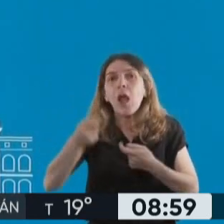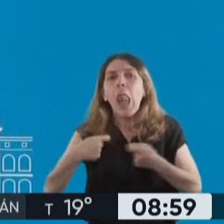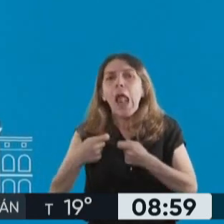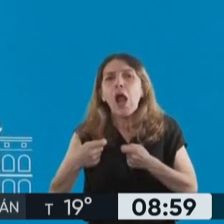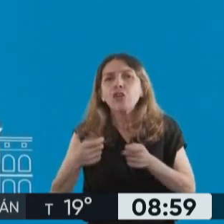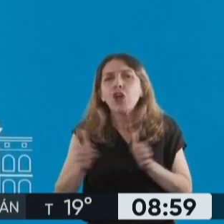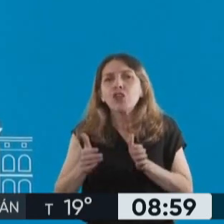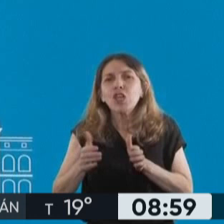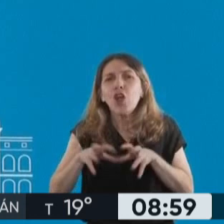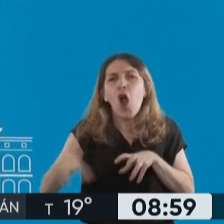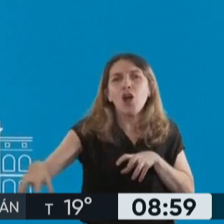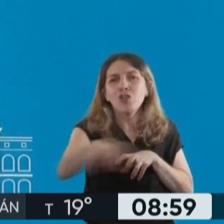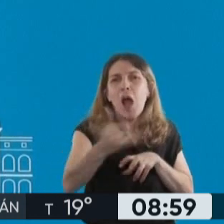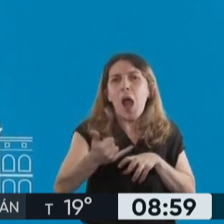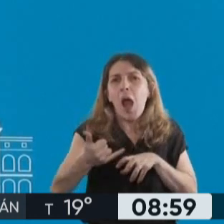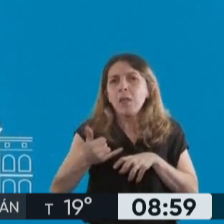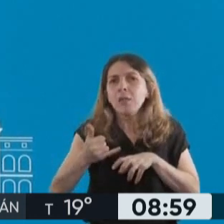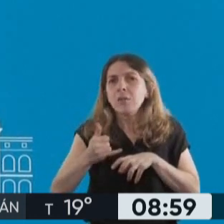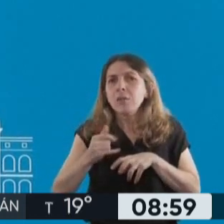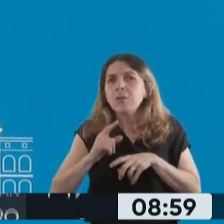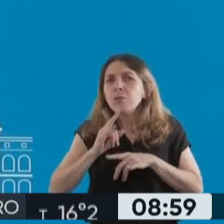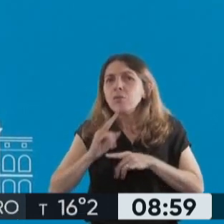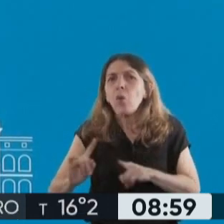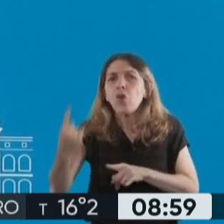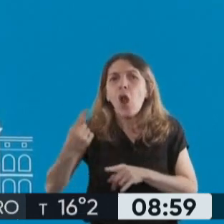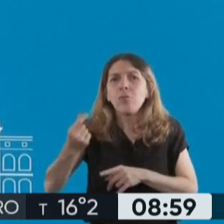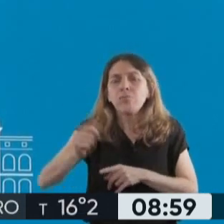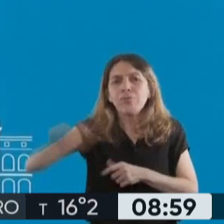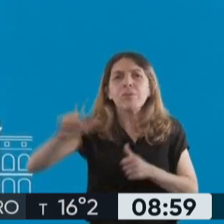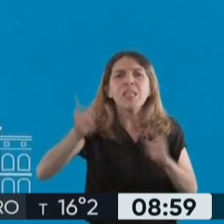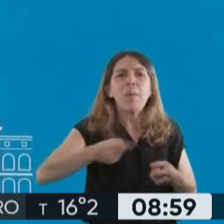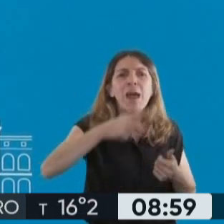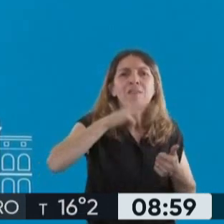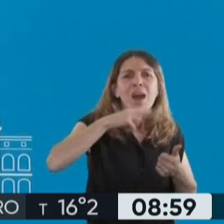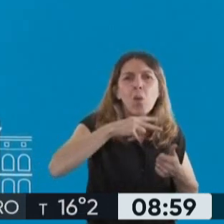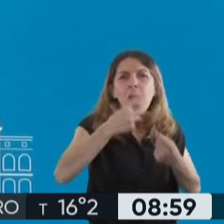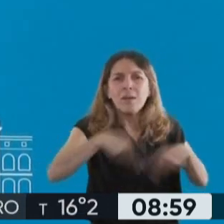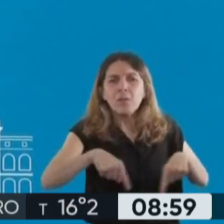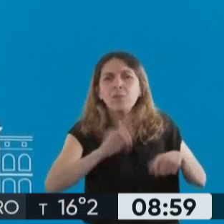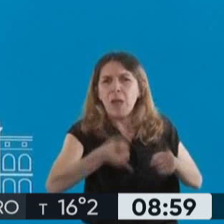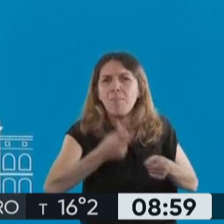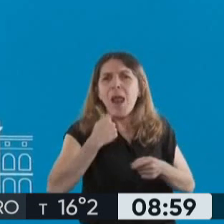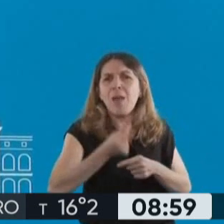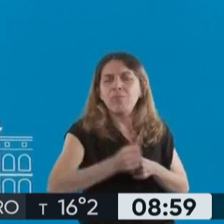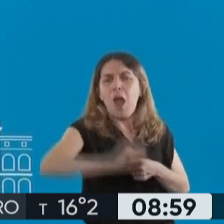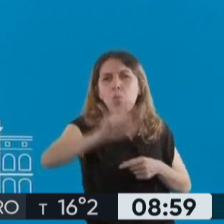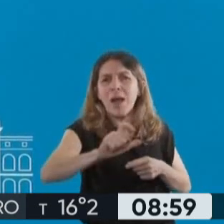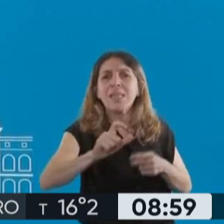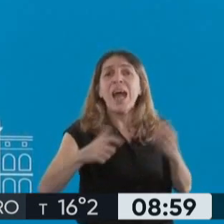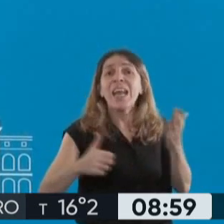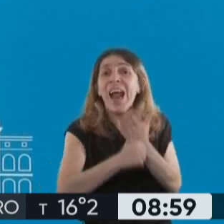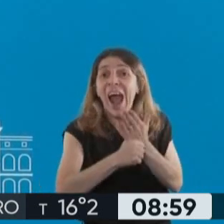ese sentido nos estamos abocando también a ese tema y con las verduras y hortalizas y también nos estamos abocando a ese tema. En el caso del precio de las